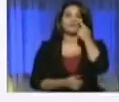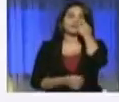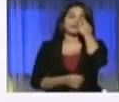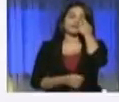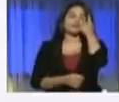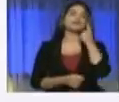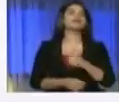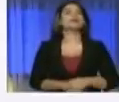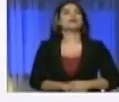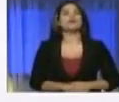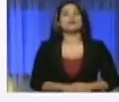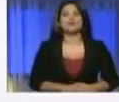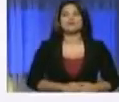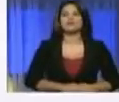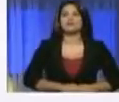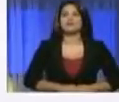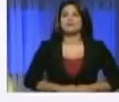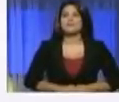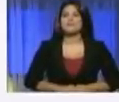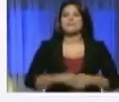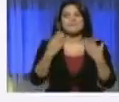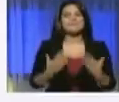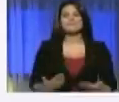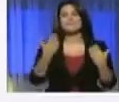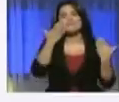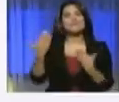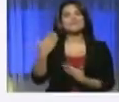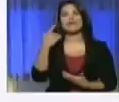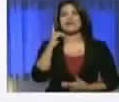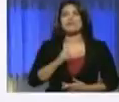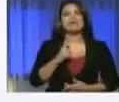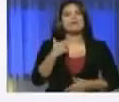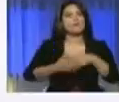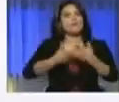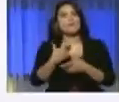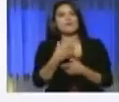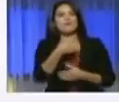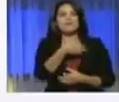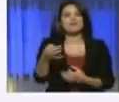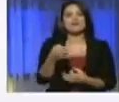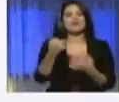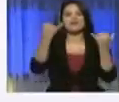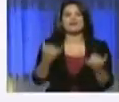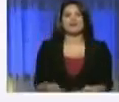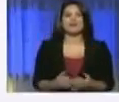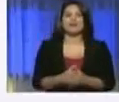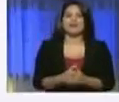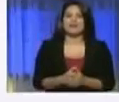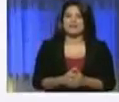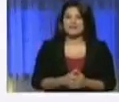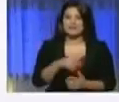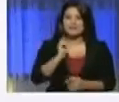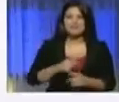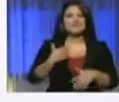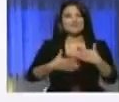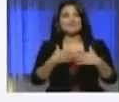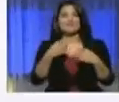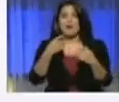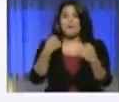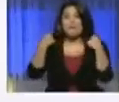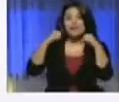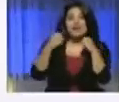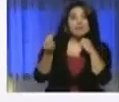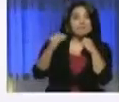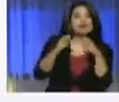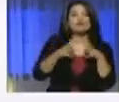futuro. Tenemos que perfeccionar el tiro de tres y mantener el ritmo, porque los primeros cuartos en todos